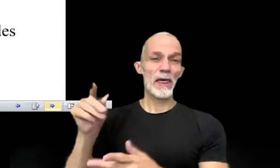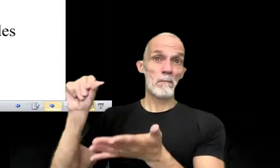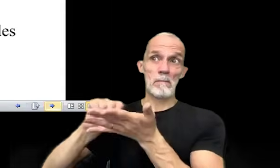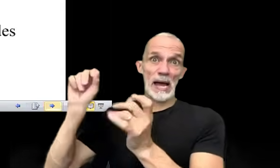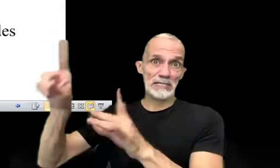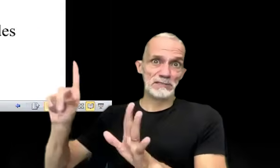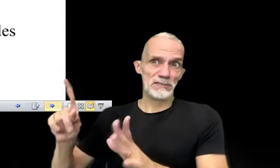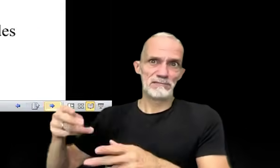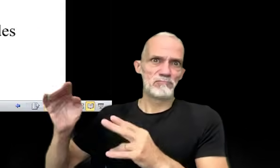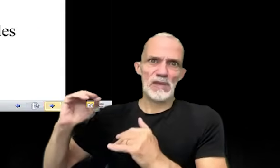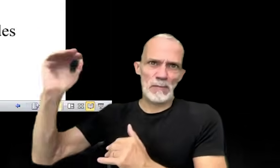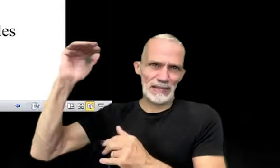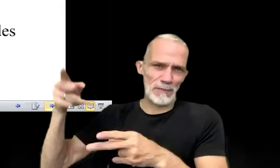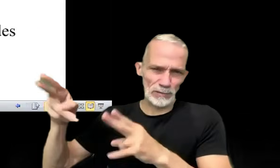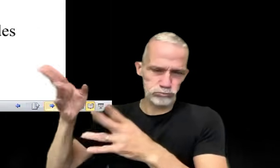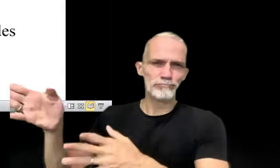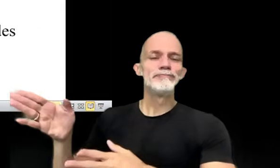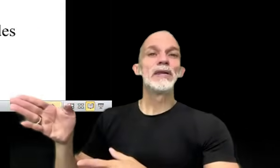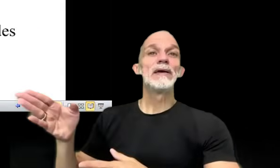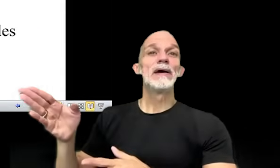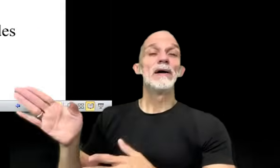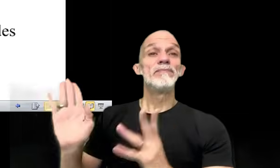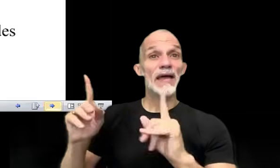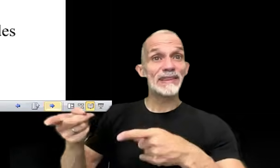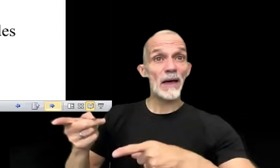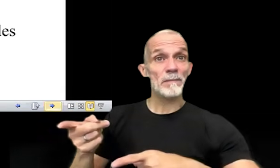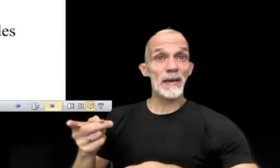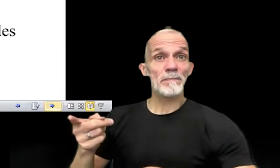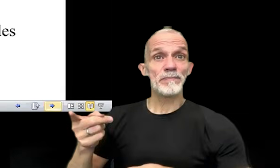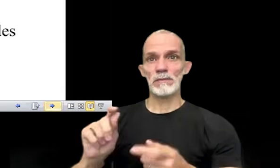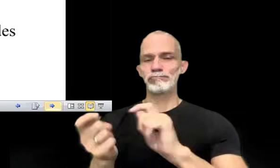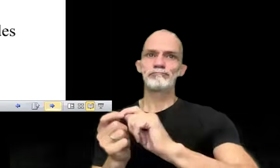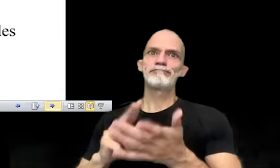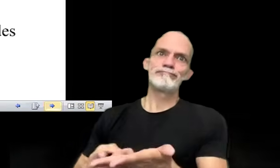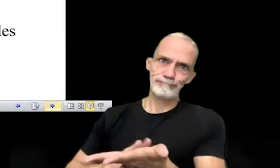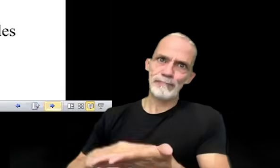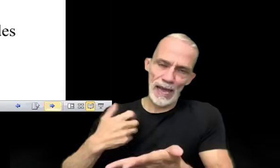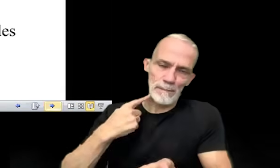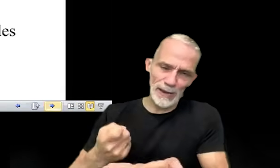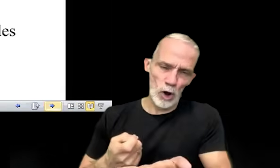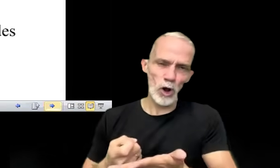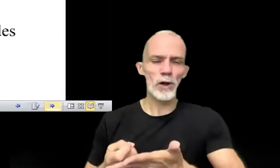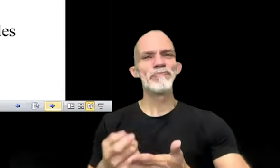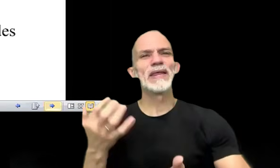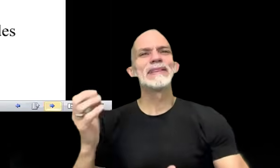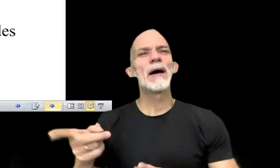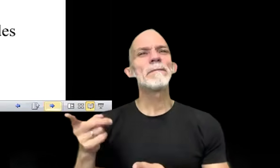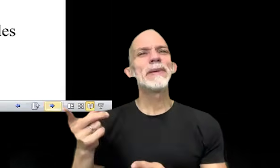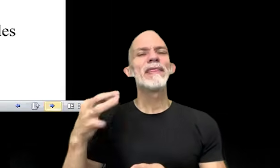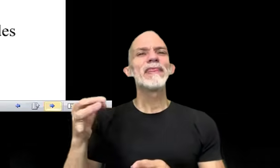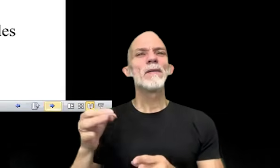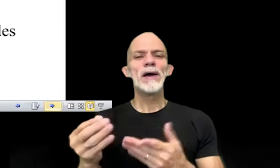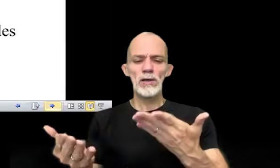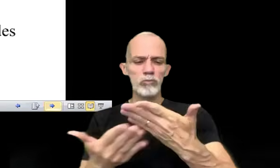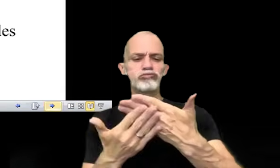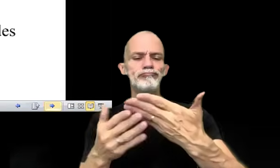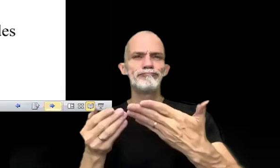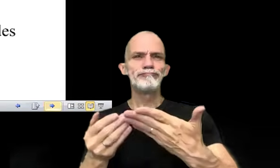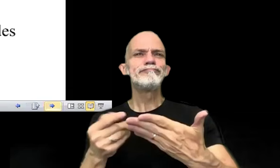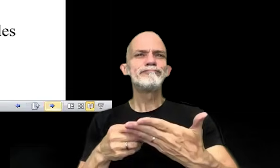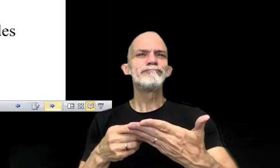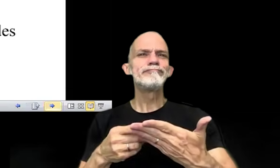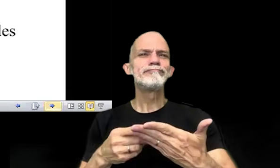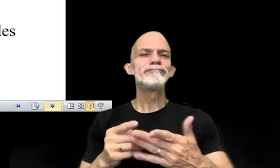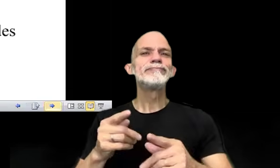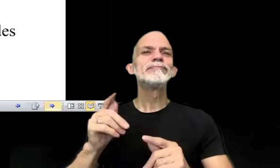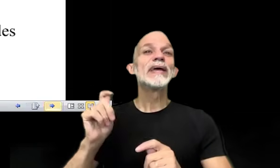en el país donde tengo el inmueble. Y además, sí, bueno, por supuesto, traducida al castellano, y además debe tener la